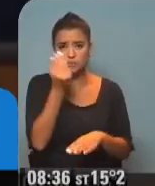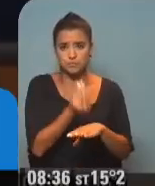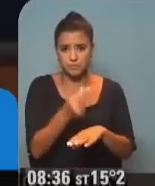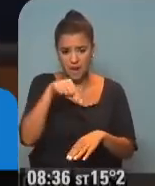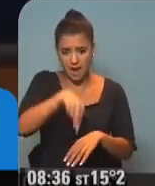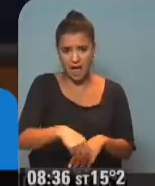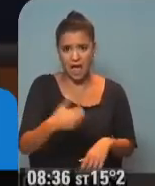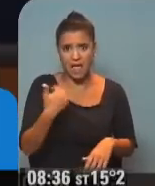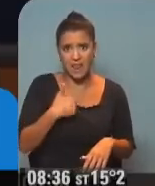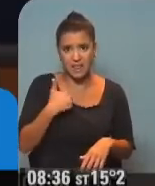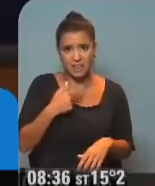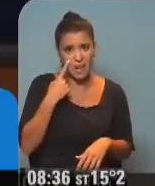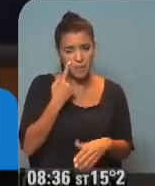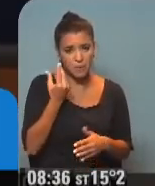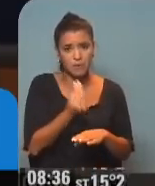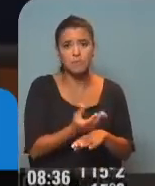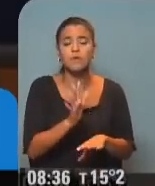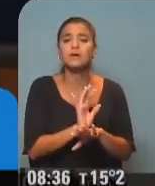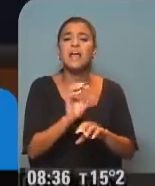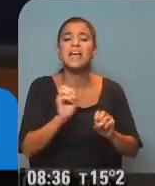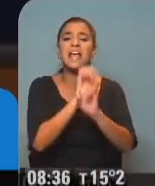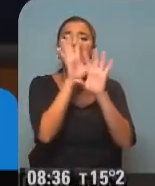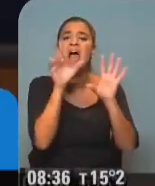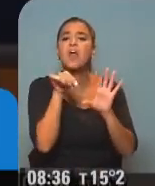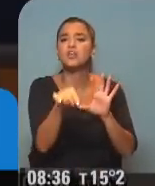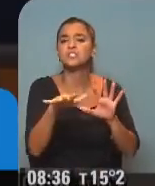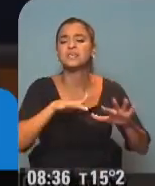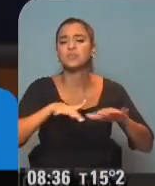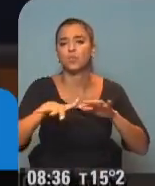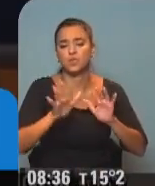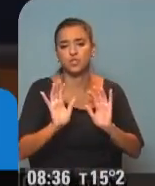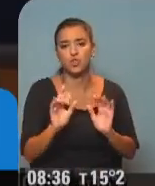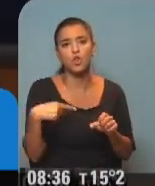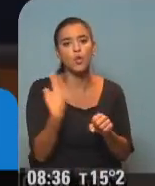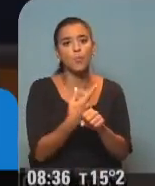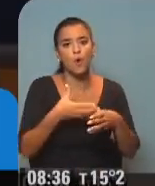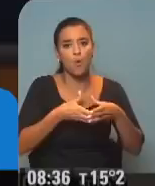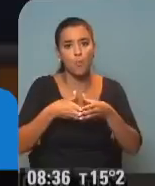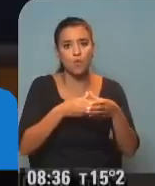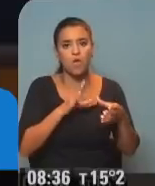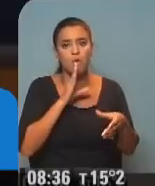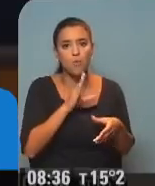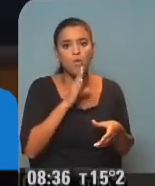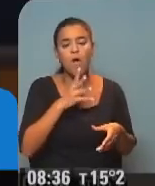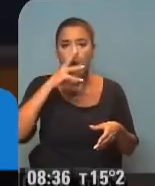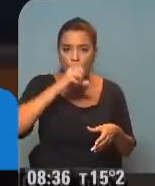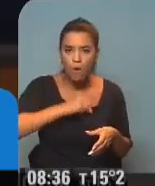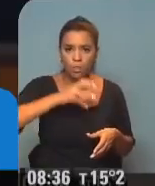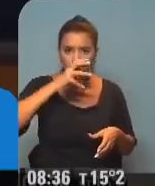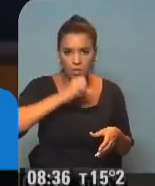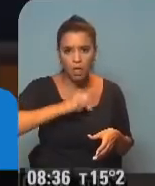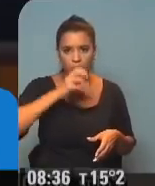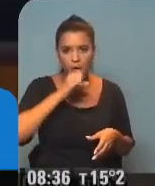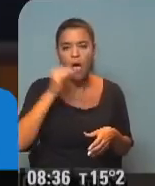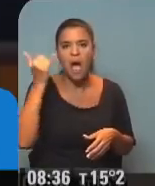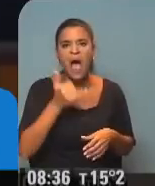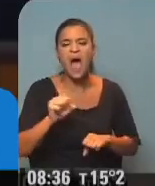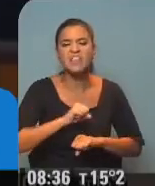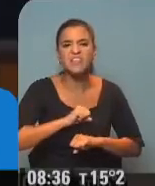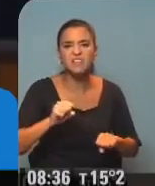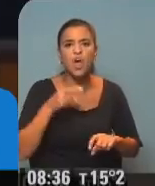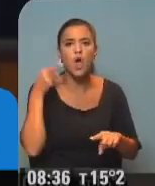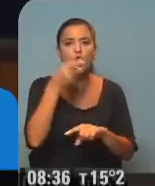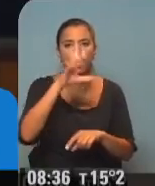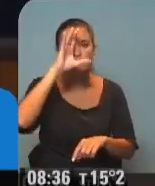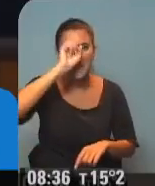somos, que se esclarezcan este tipo de hechos. No puede una comunidad judía soportar que haya habido un atentado contra la